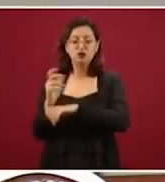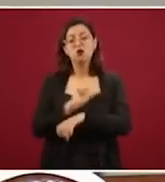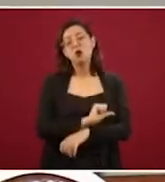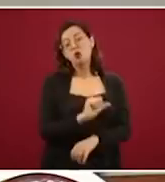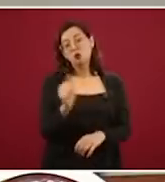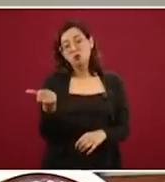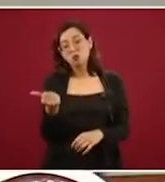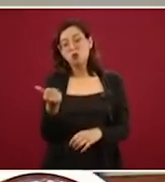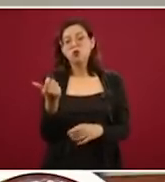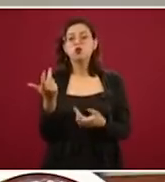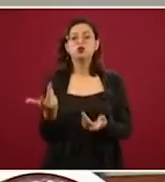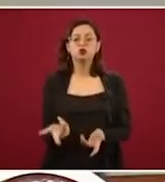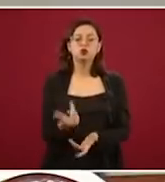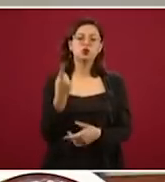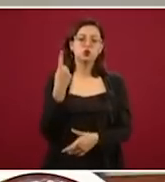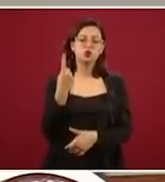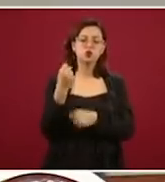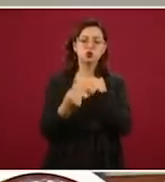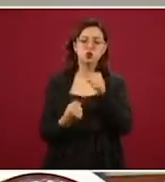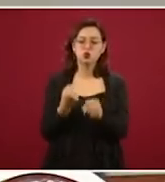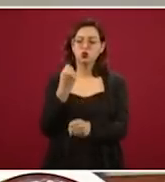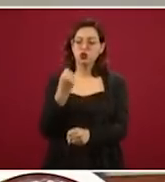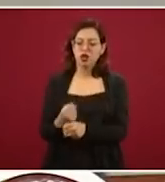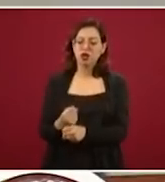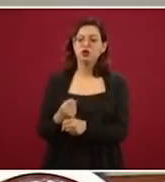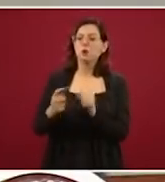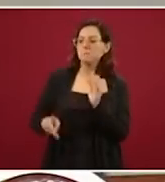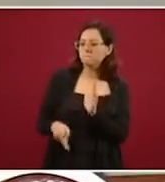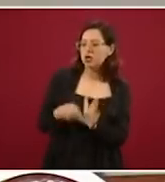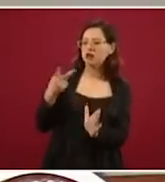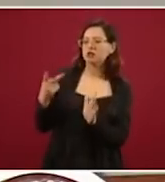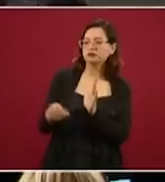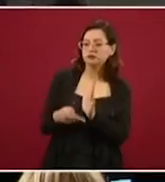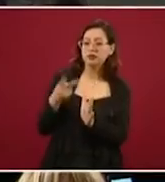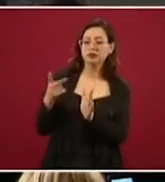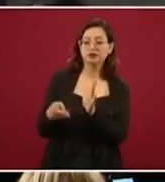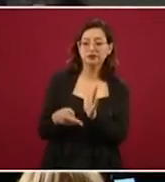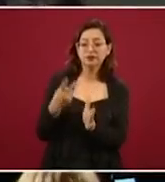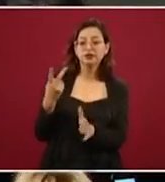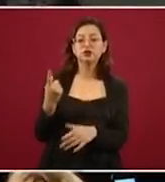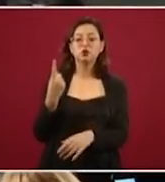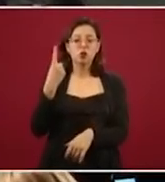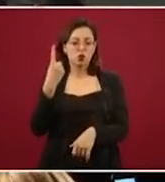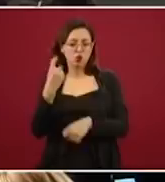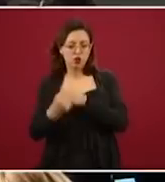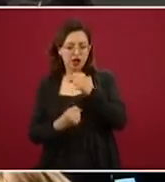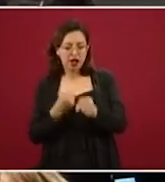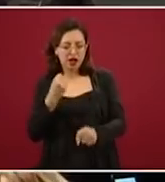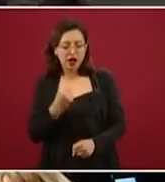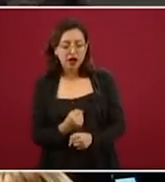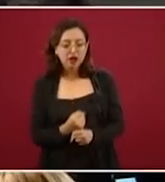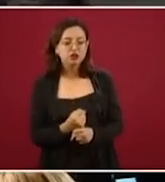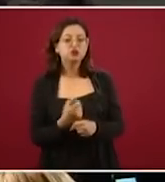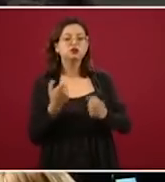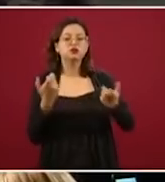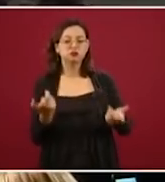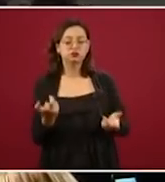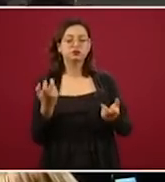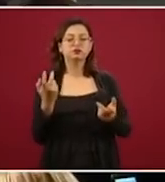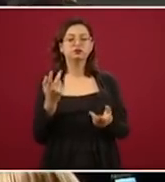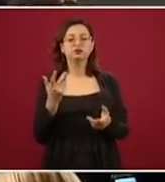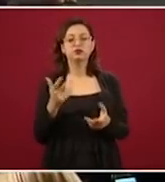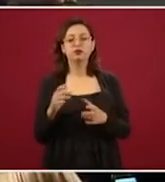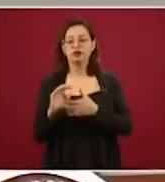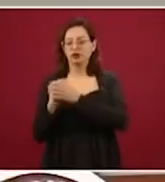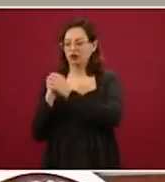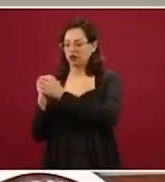que una vez al año, con la periodicidad a las personas a las que se les haya dado esta visita de inspección por la